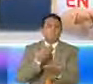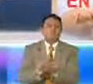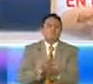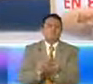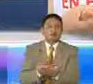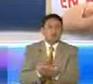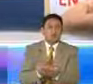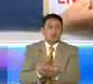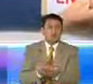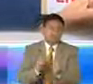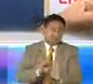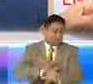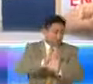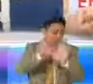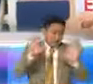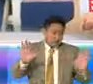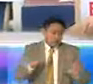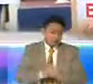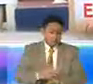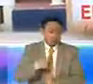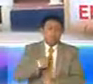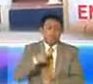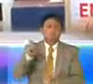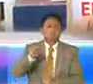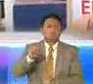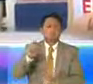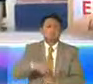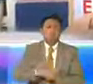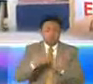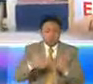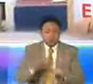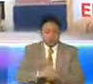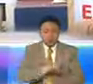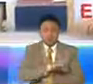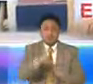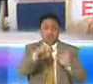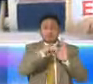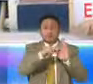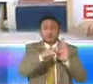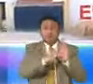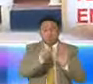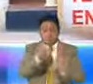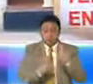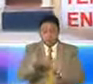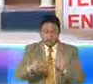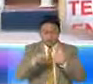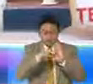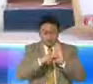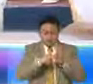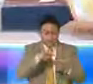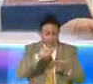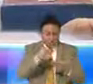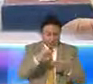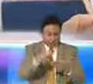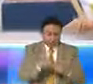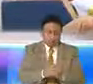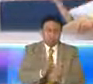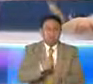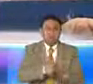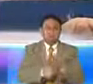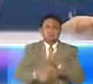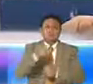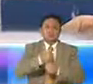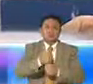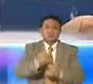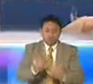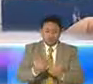clara. Nosotros necesitamos que se validen los listados del personal porque el Ministerio del Trabajo